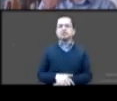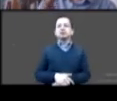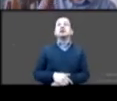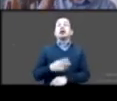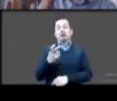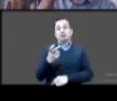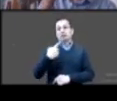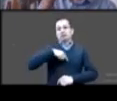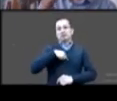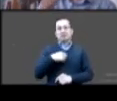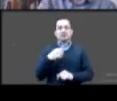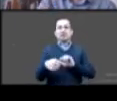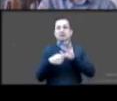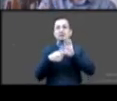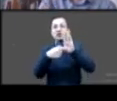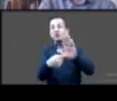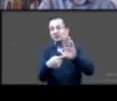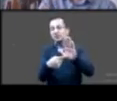que, si bien